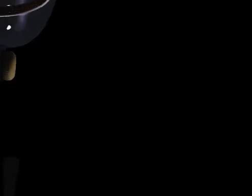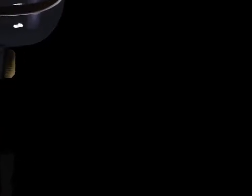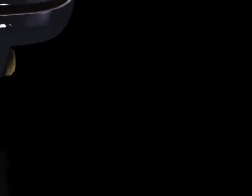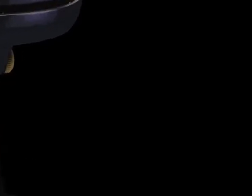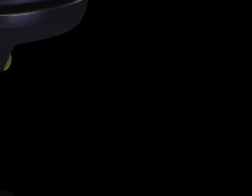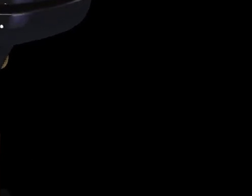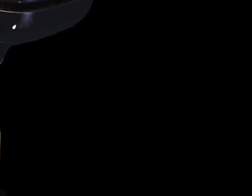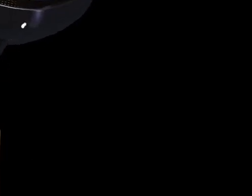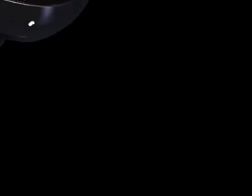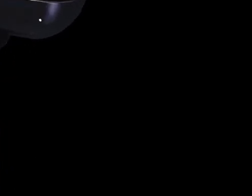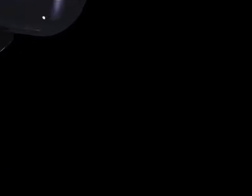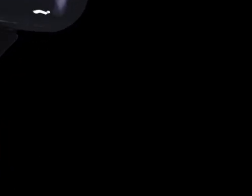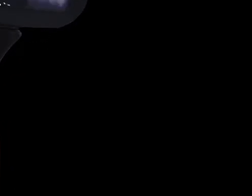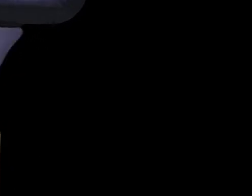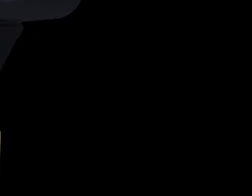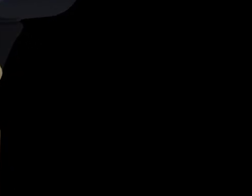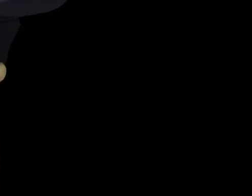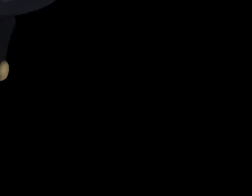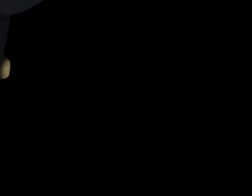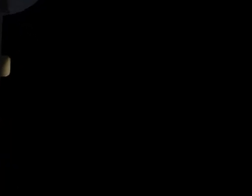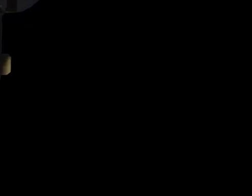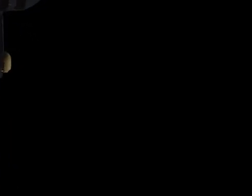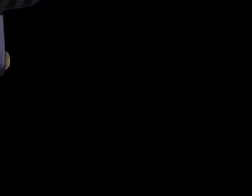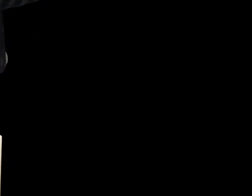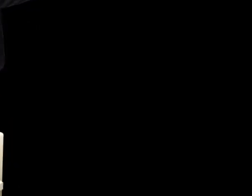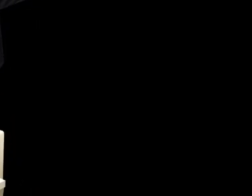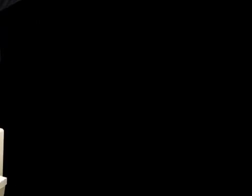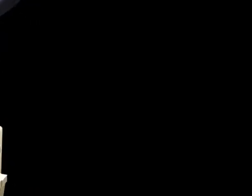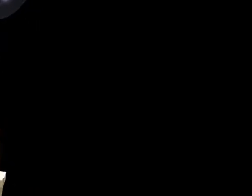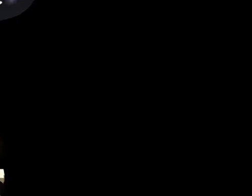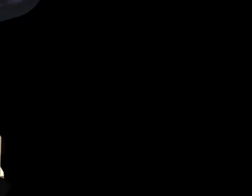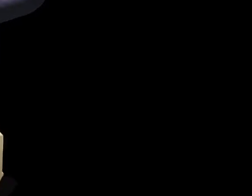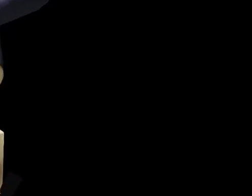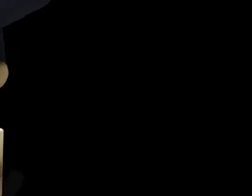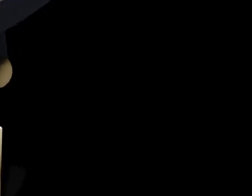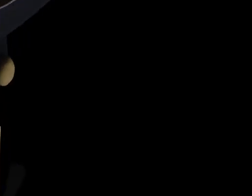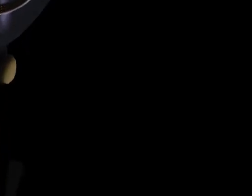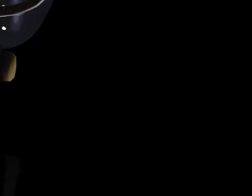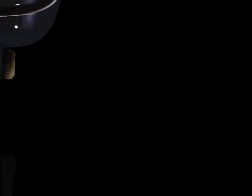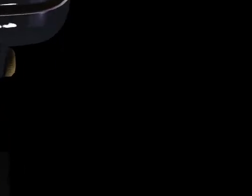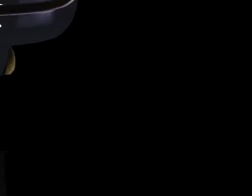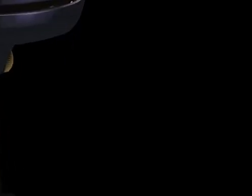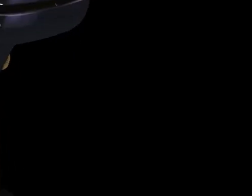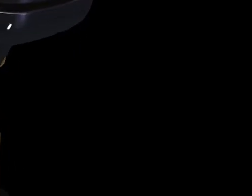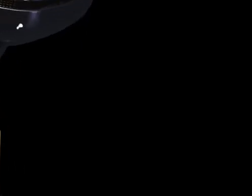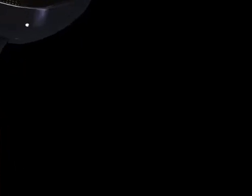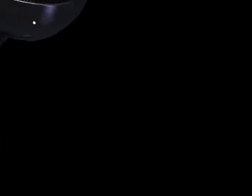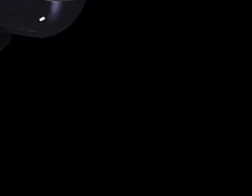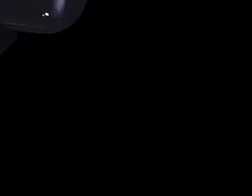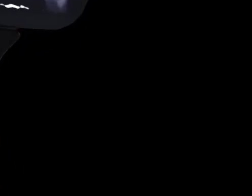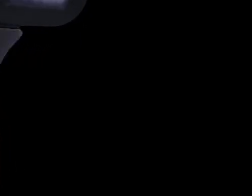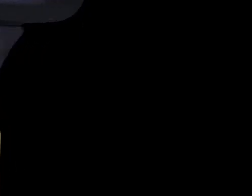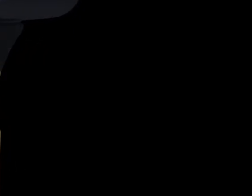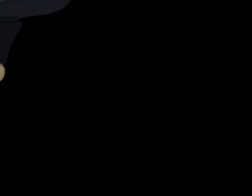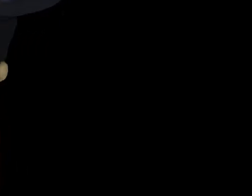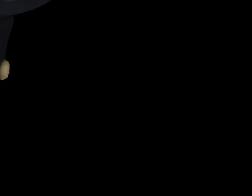saludamos con mucho gusto y le queremos invitar a que se quede con nosotros en esta producción del Instituto Electoral de Coahuila. En esta ocasión, la consejera electoral